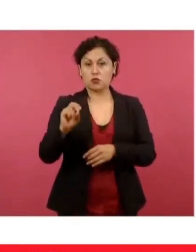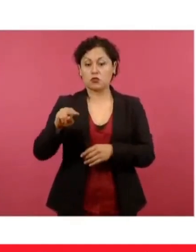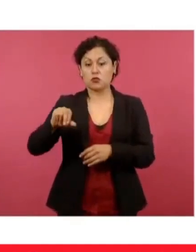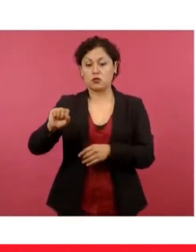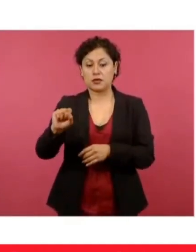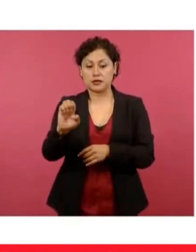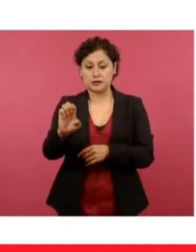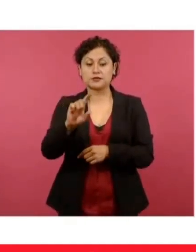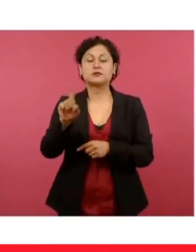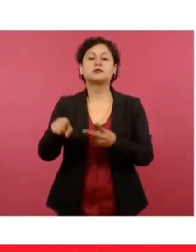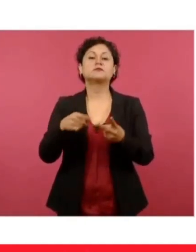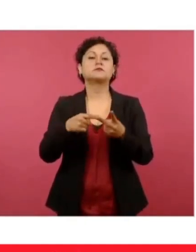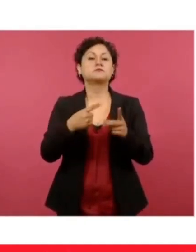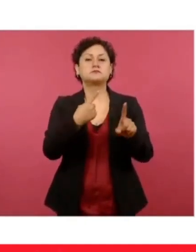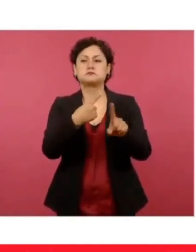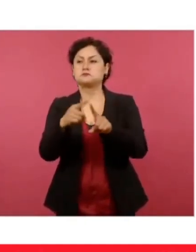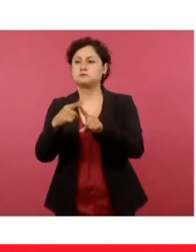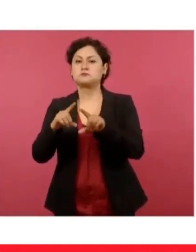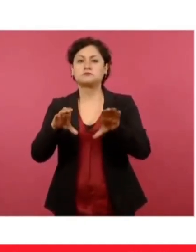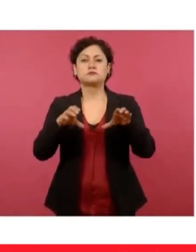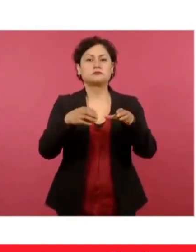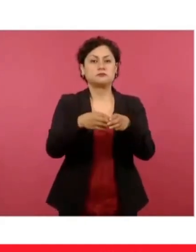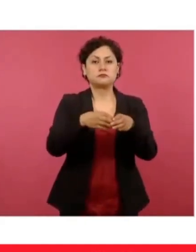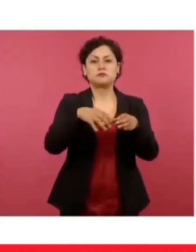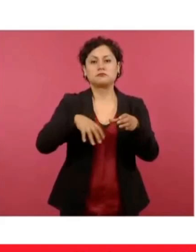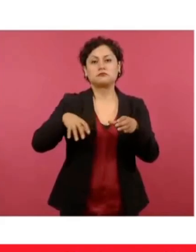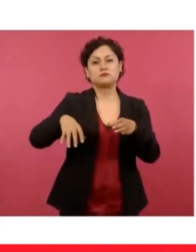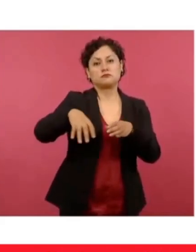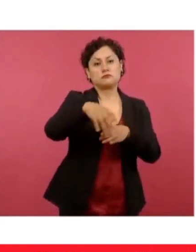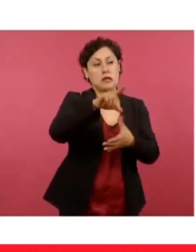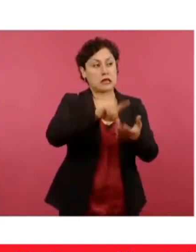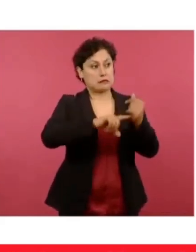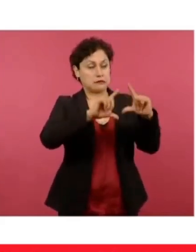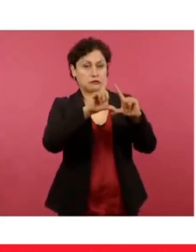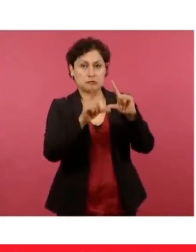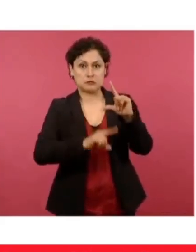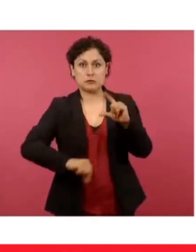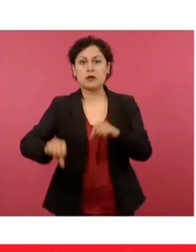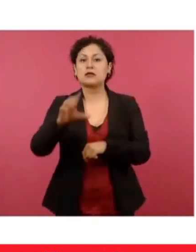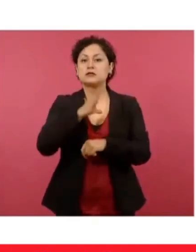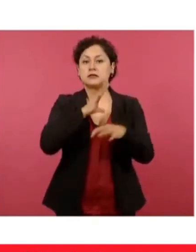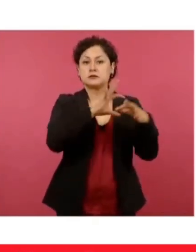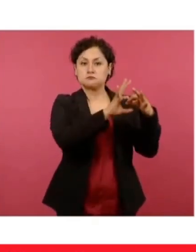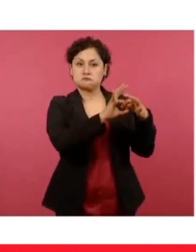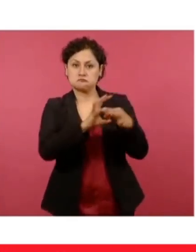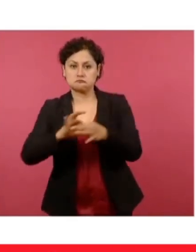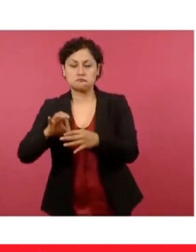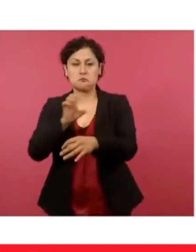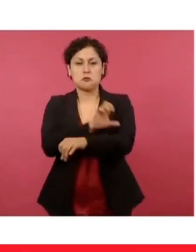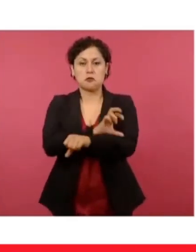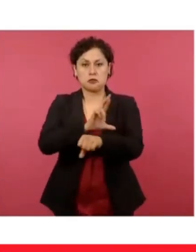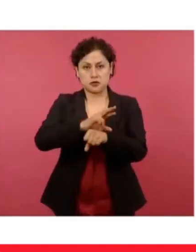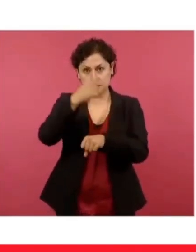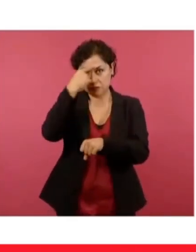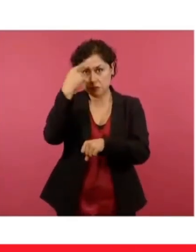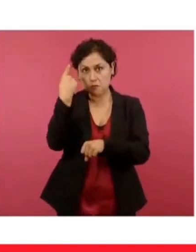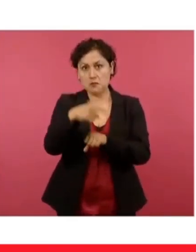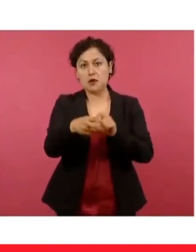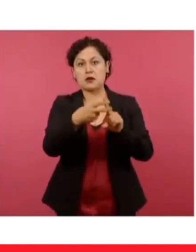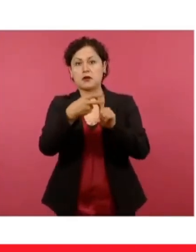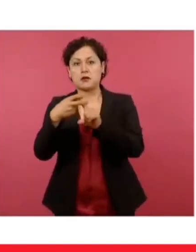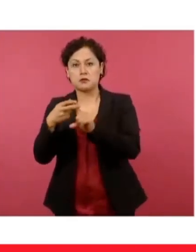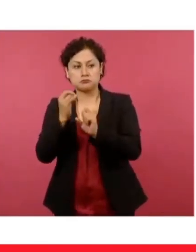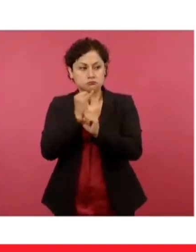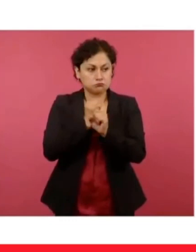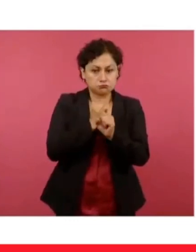y de las unidades antisecuestros de todo el país que tienen una gran coordinación y con ella eh